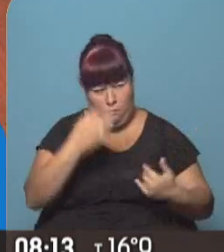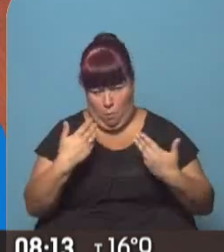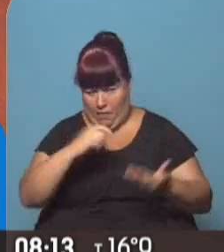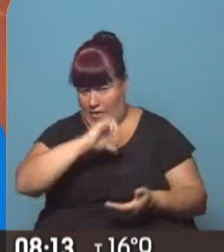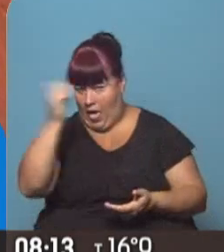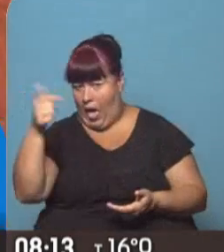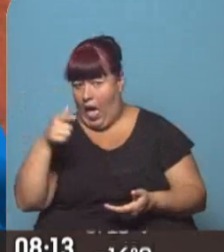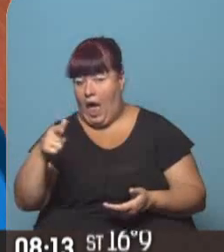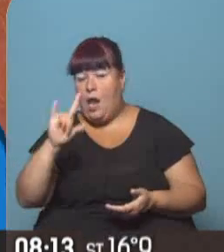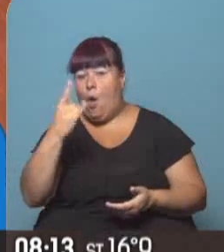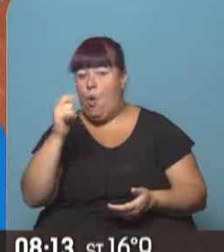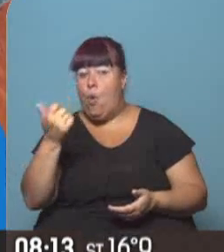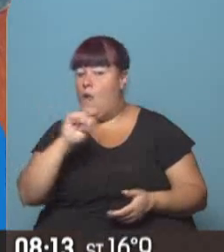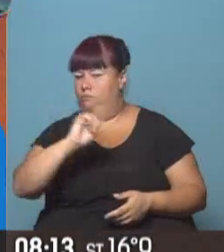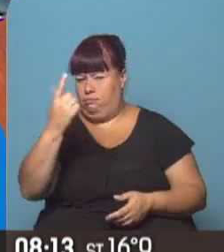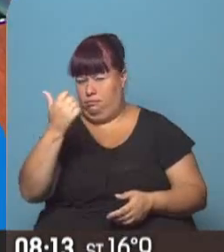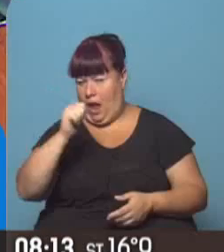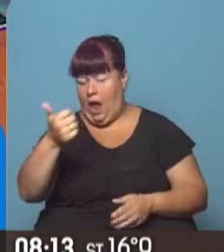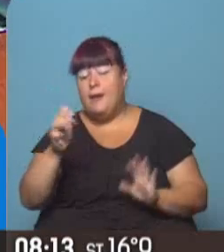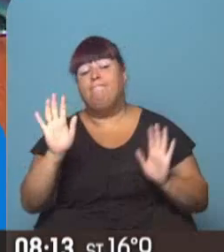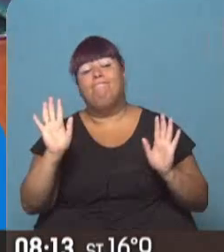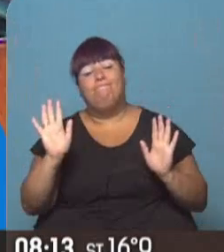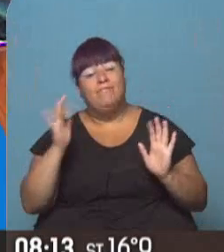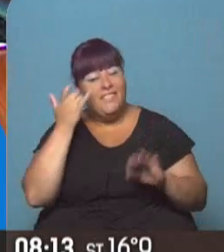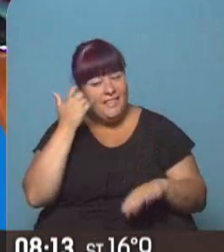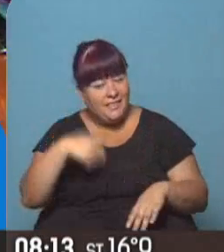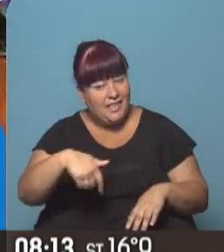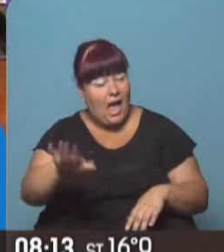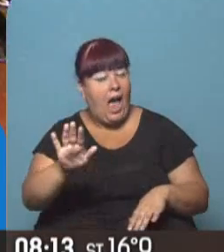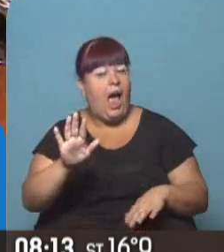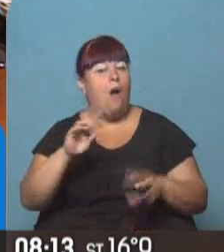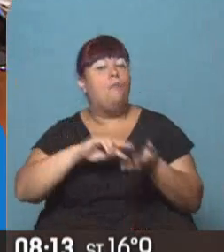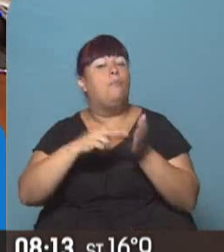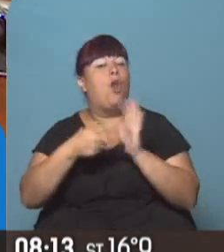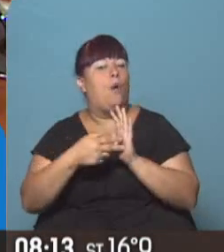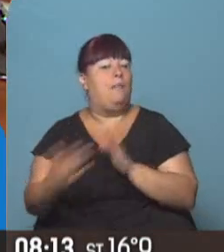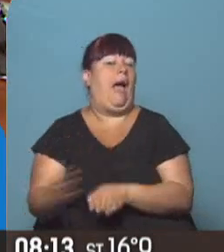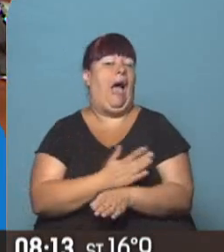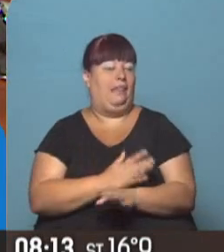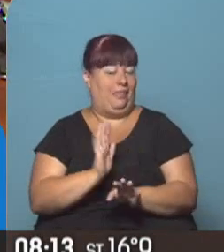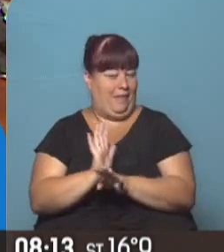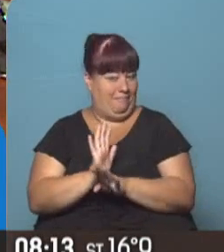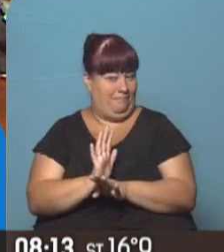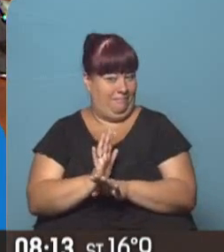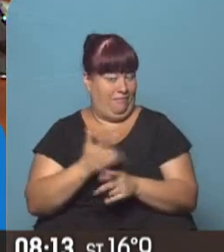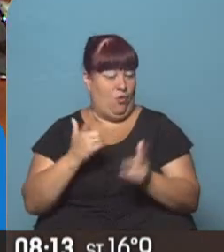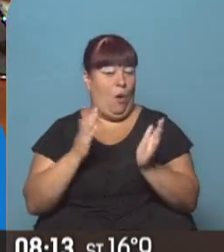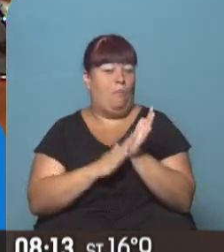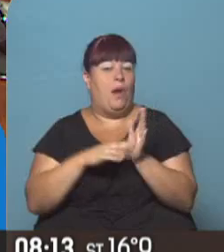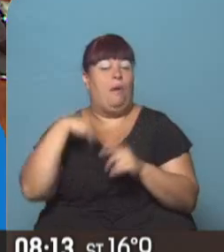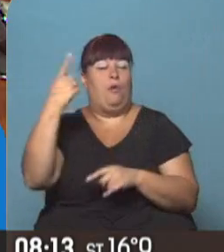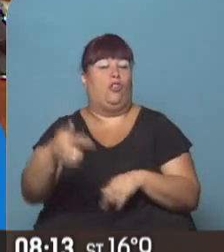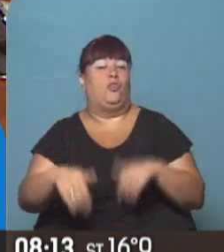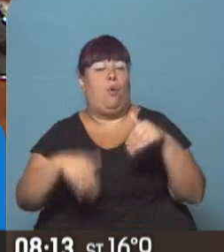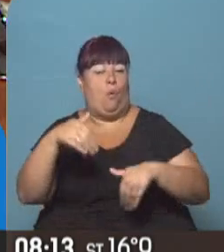una eventual primera vuelta, estamos frente ya a una crisis adelantada de legitimidad de las